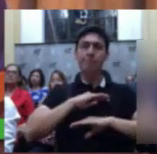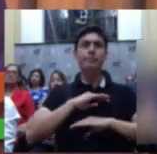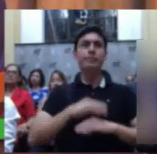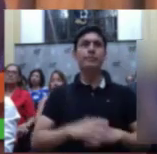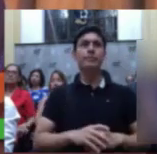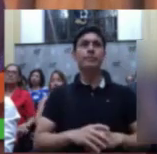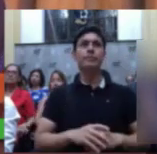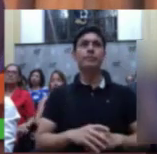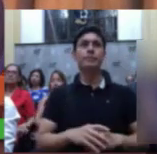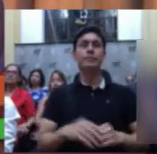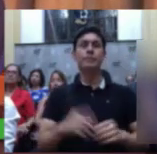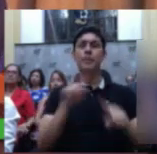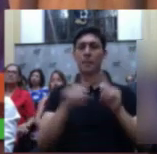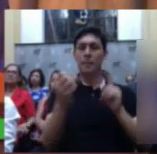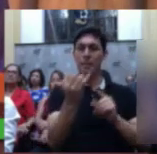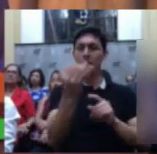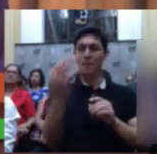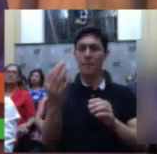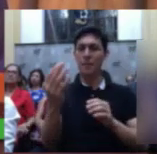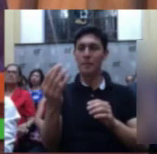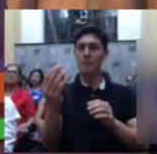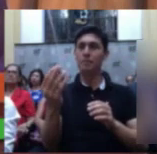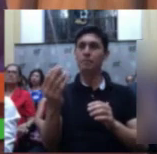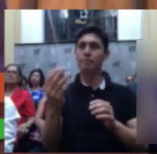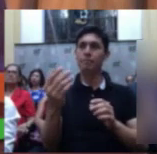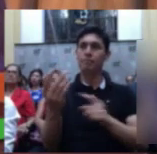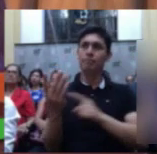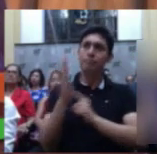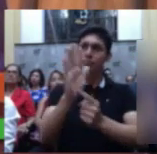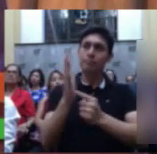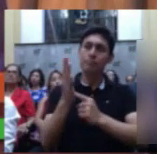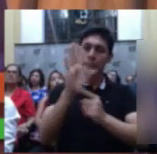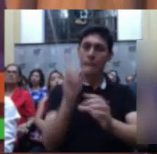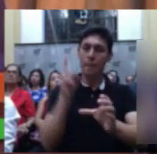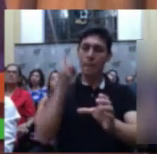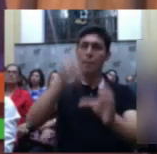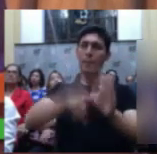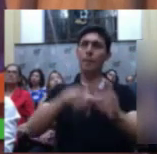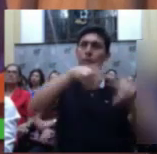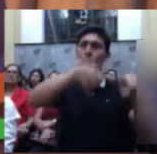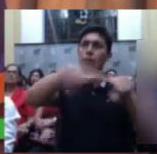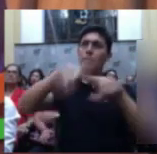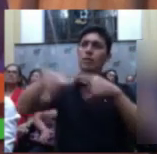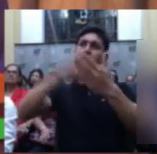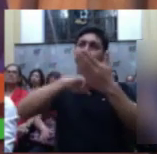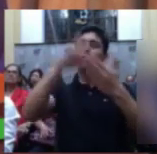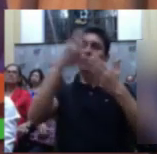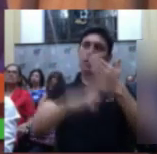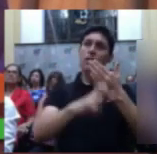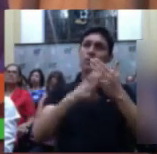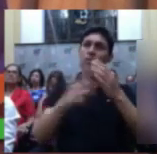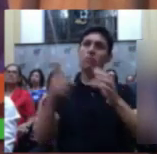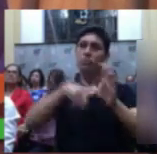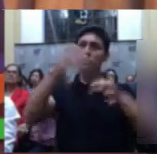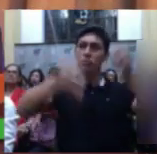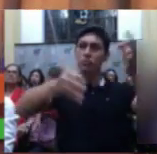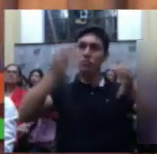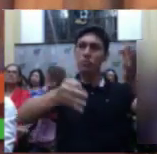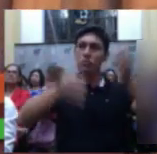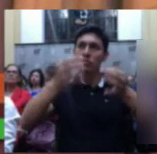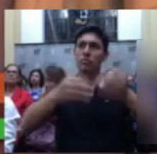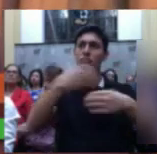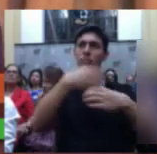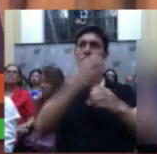producido algunas publicaciones y mi participación en los diversos programas de capacitación judicial y en la creación de la Academia de